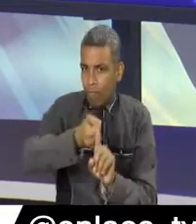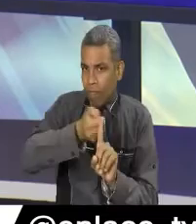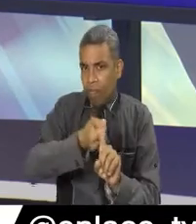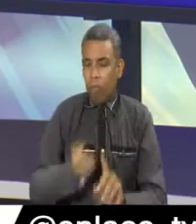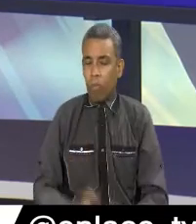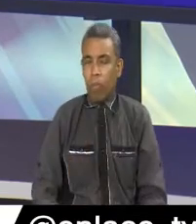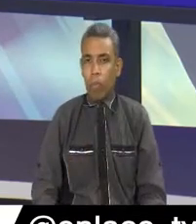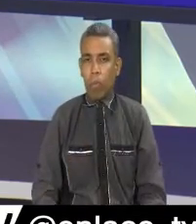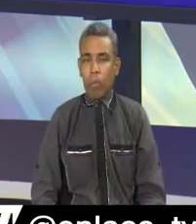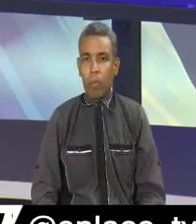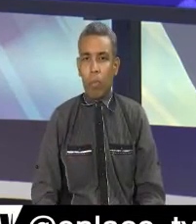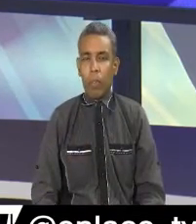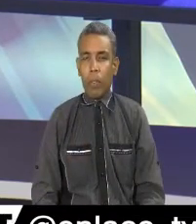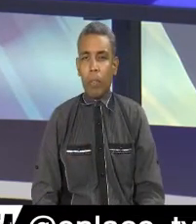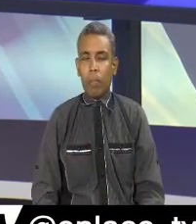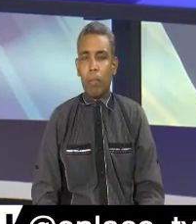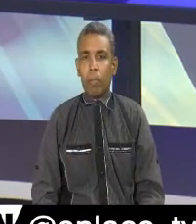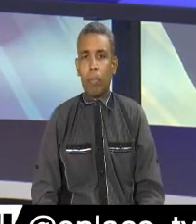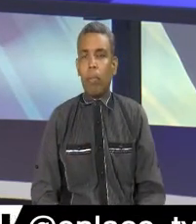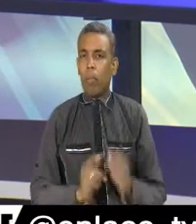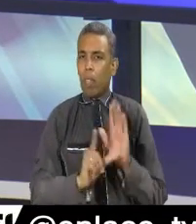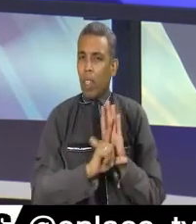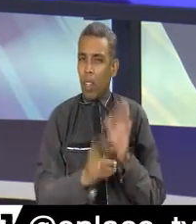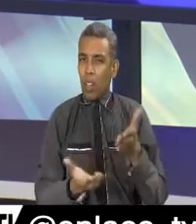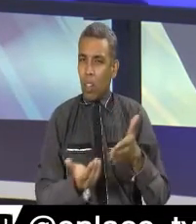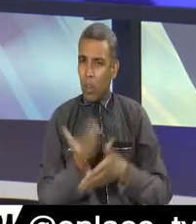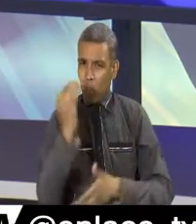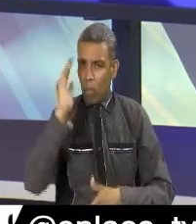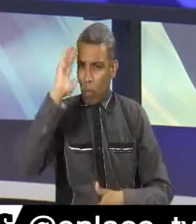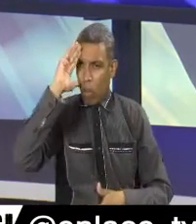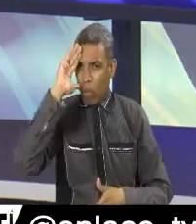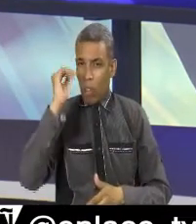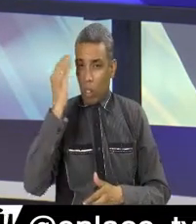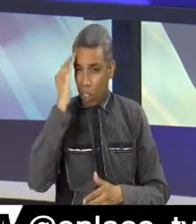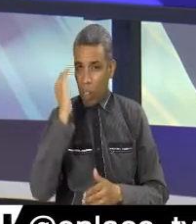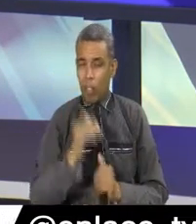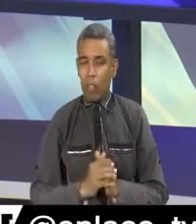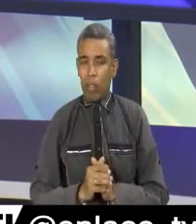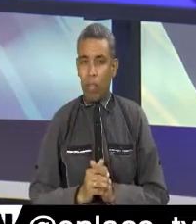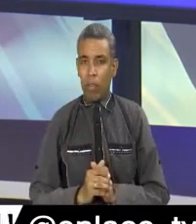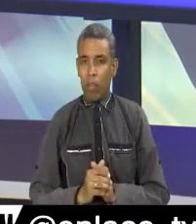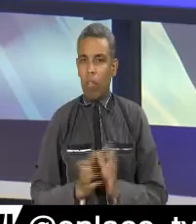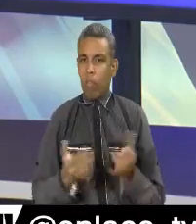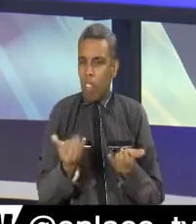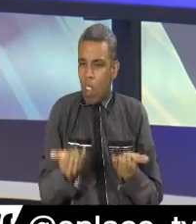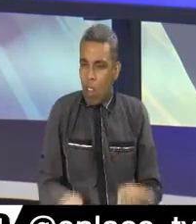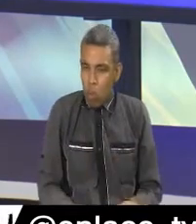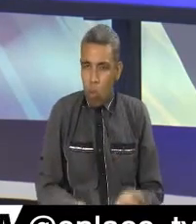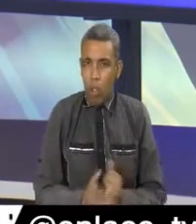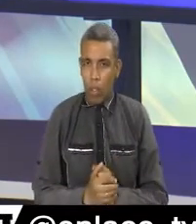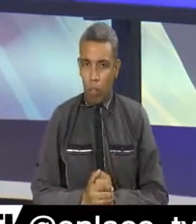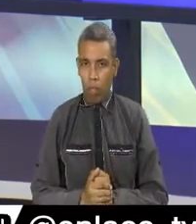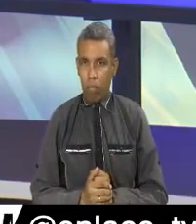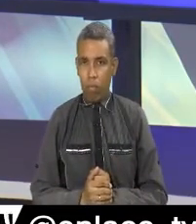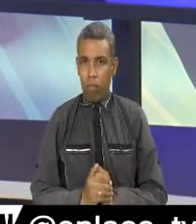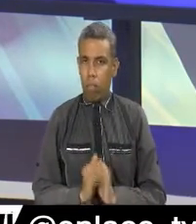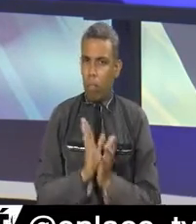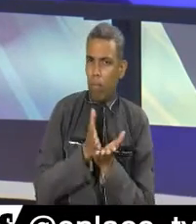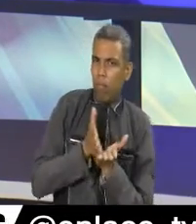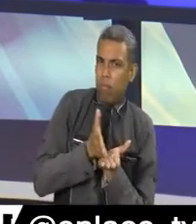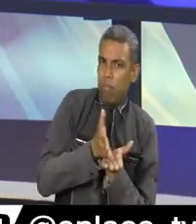Con base en el nuevo Código de Policía Nacional y Convivencia, la policía tiene ahora una inspección permanente de